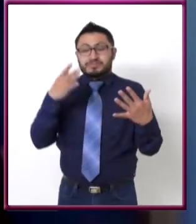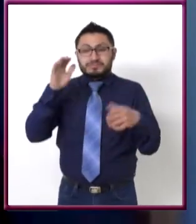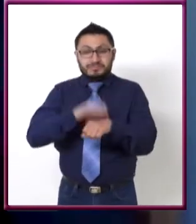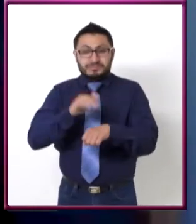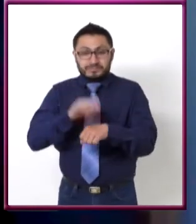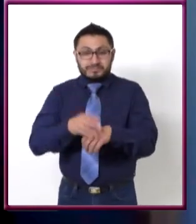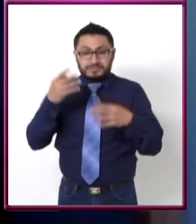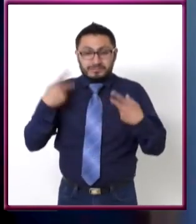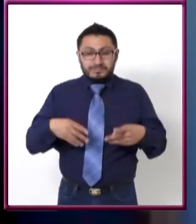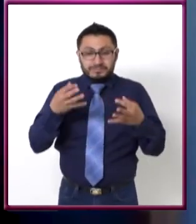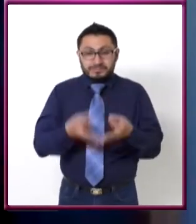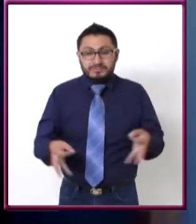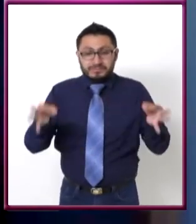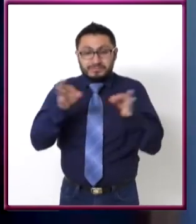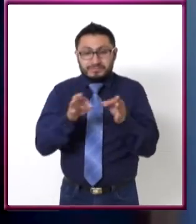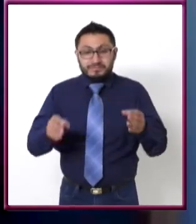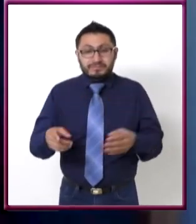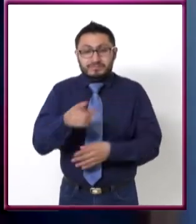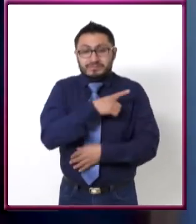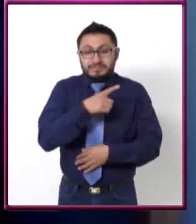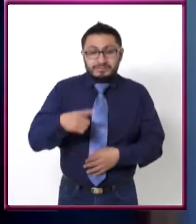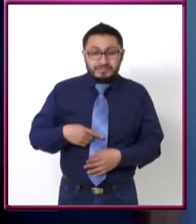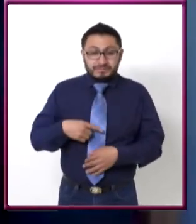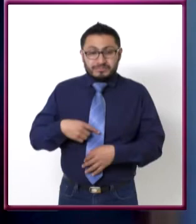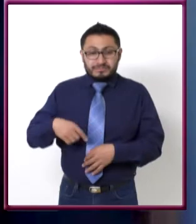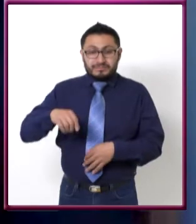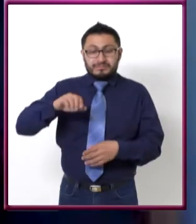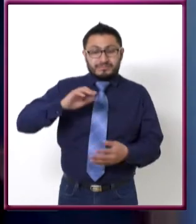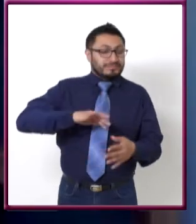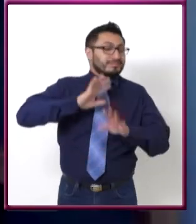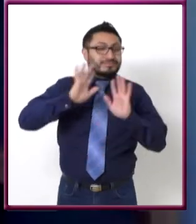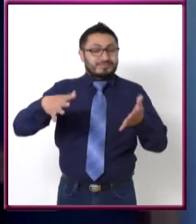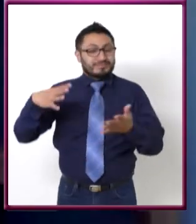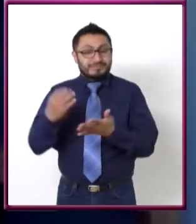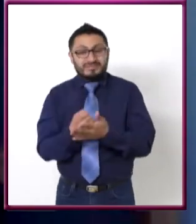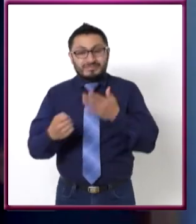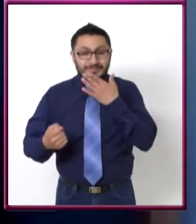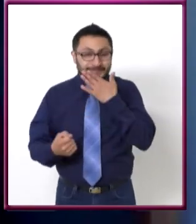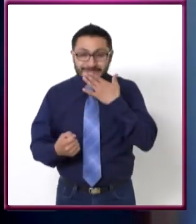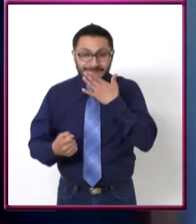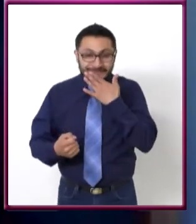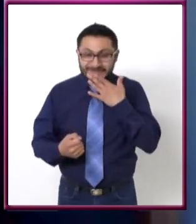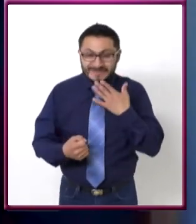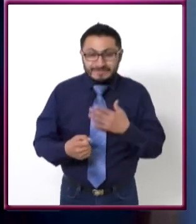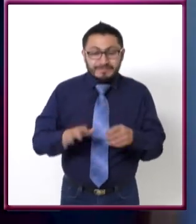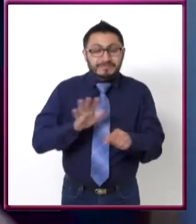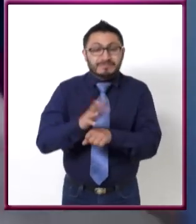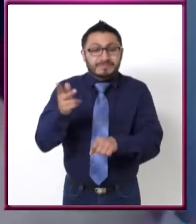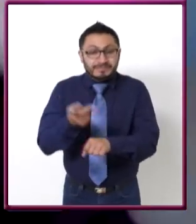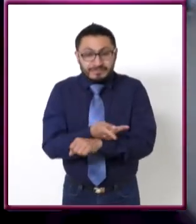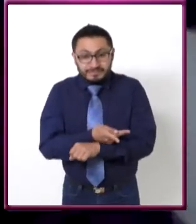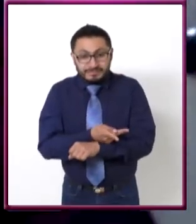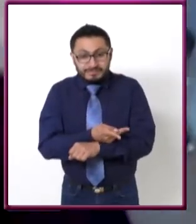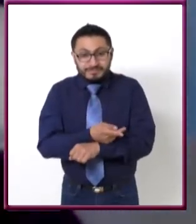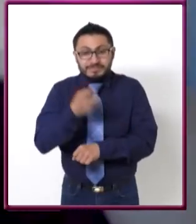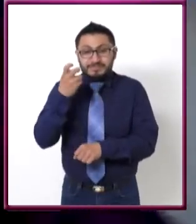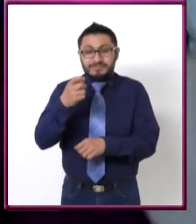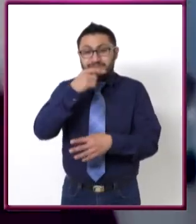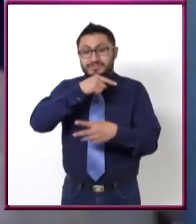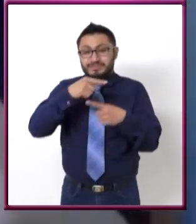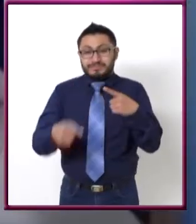y personas significativas en su vida, de verdad está del otro lado, ¿no? Entonces, ¿qué pasa? Que